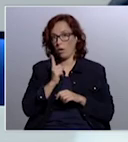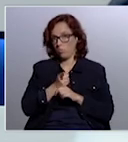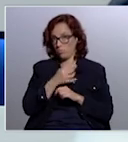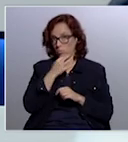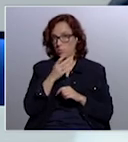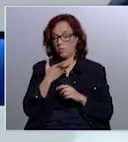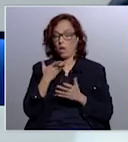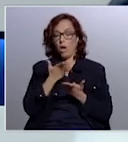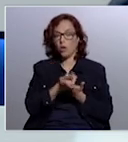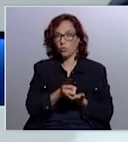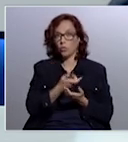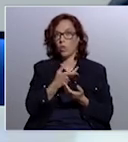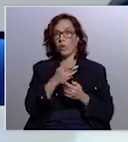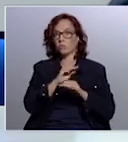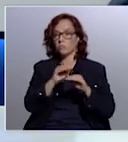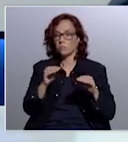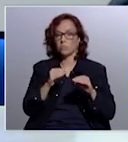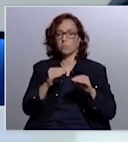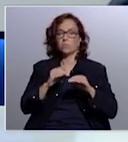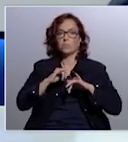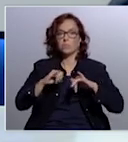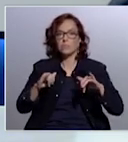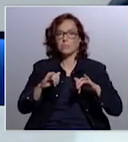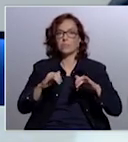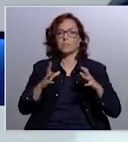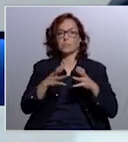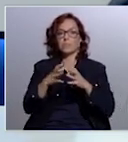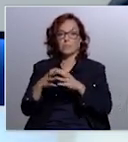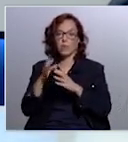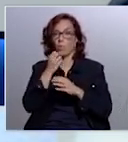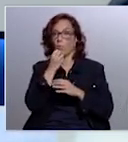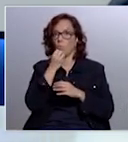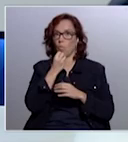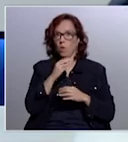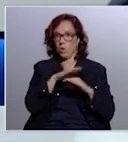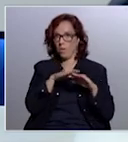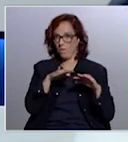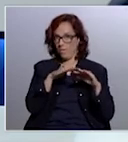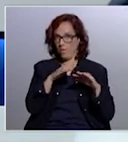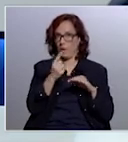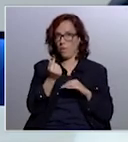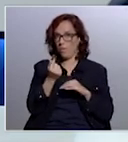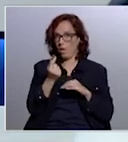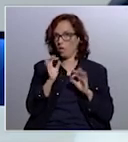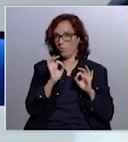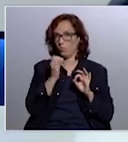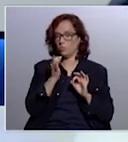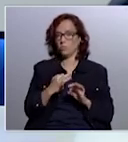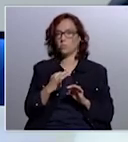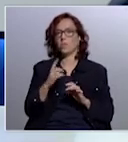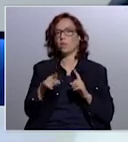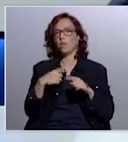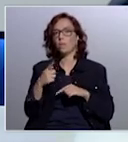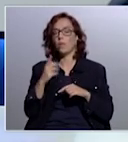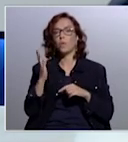subvencionar la oferta es decir tenemos elencos de muy buena categoría en los cuales los precios son muy populares después